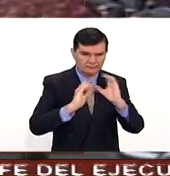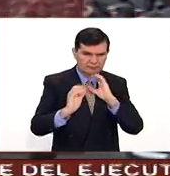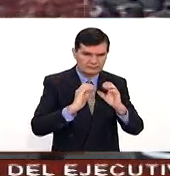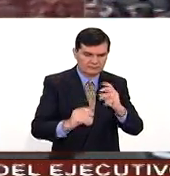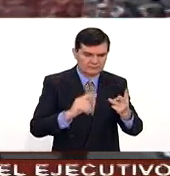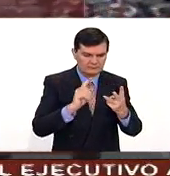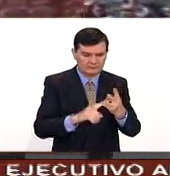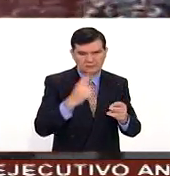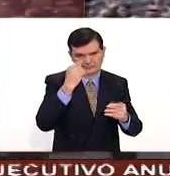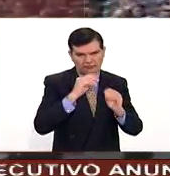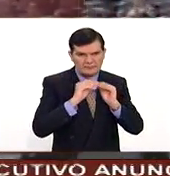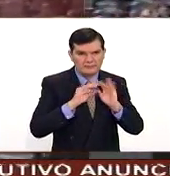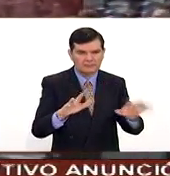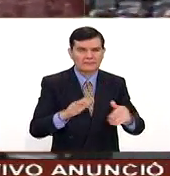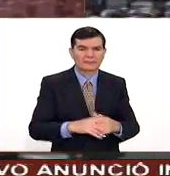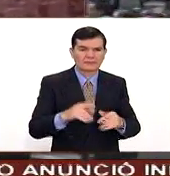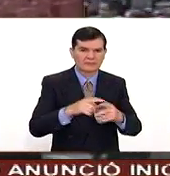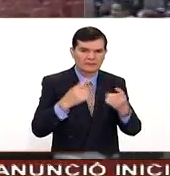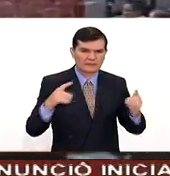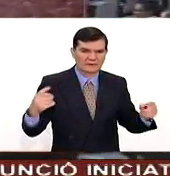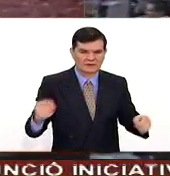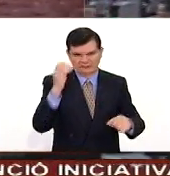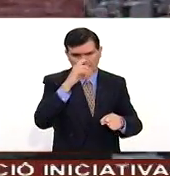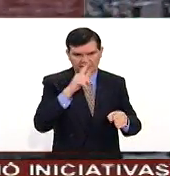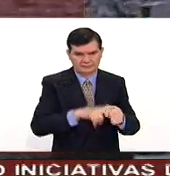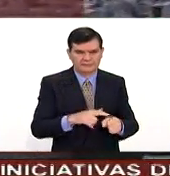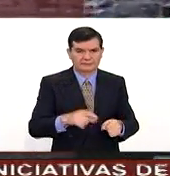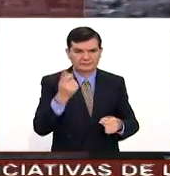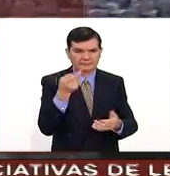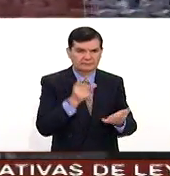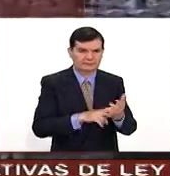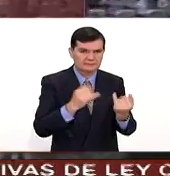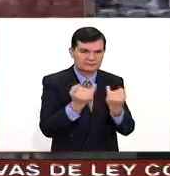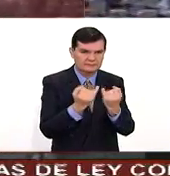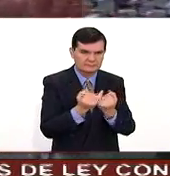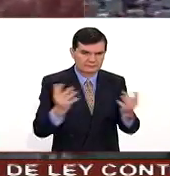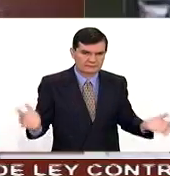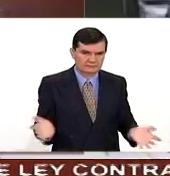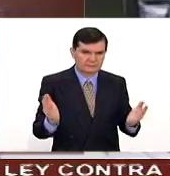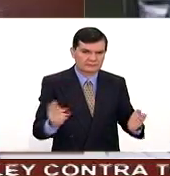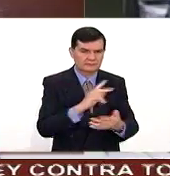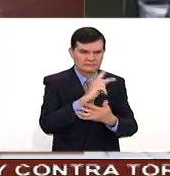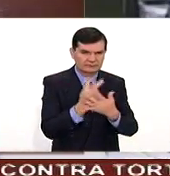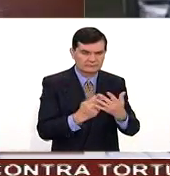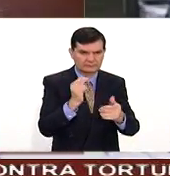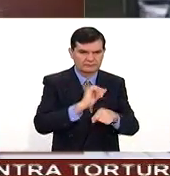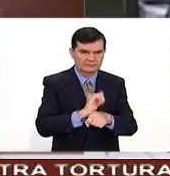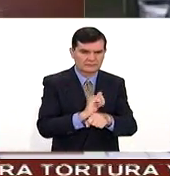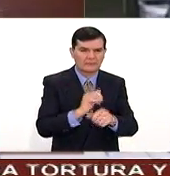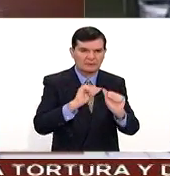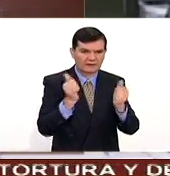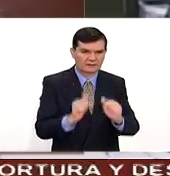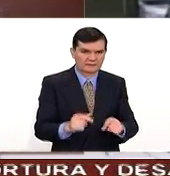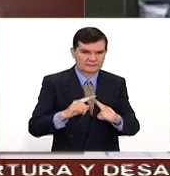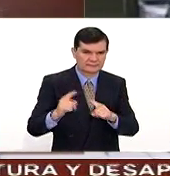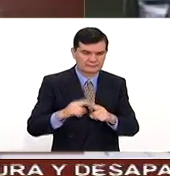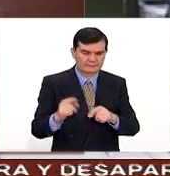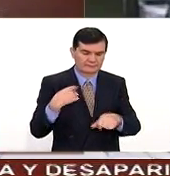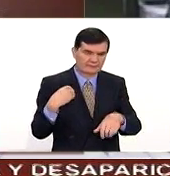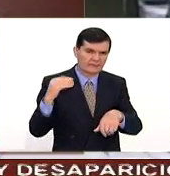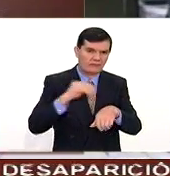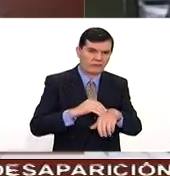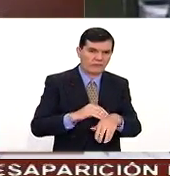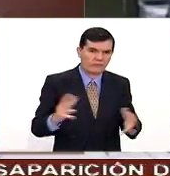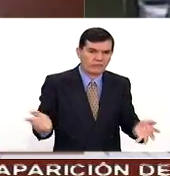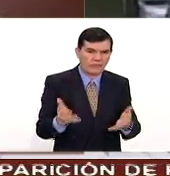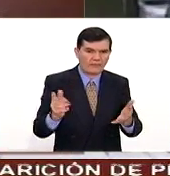comunicación para la difusión y desarrollo de la cultura, así como impulsar programas de educación artística. También se le otorga la facultad